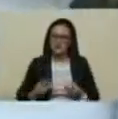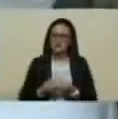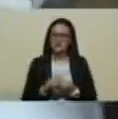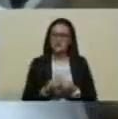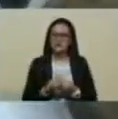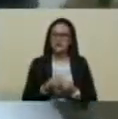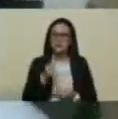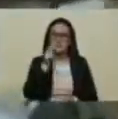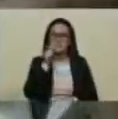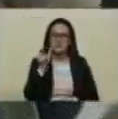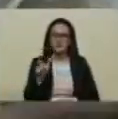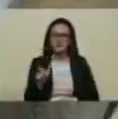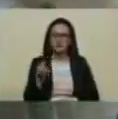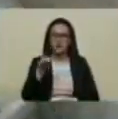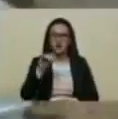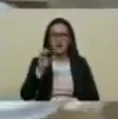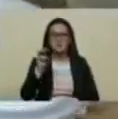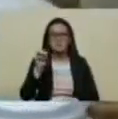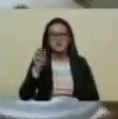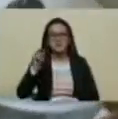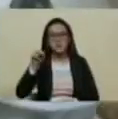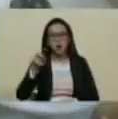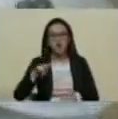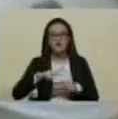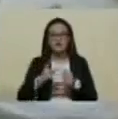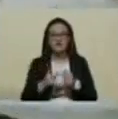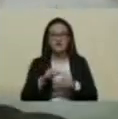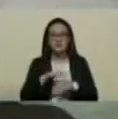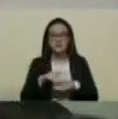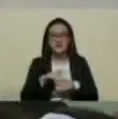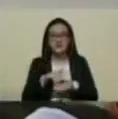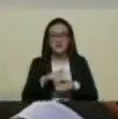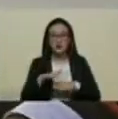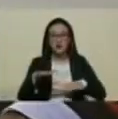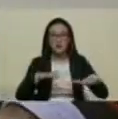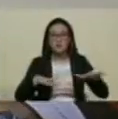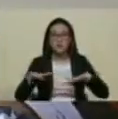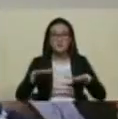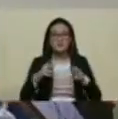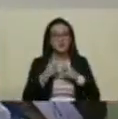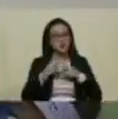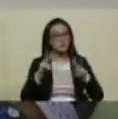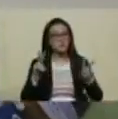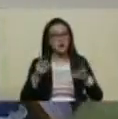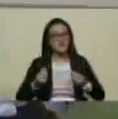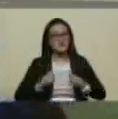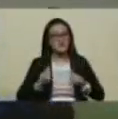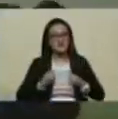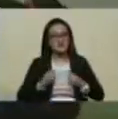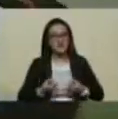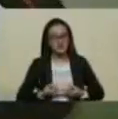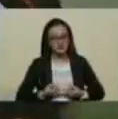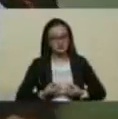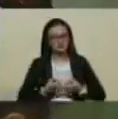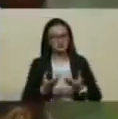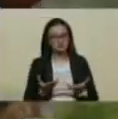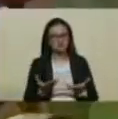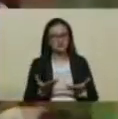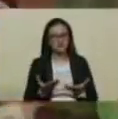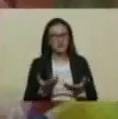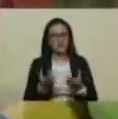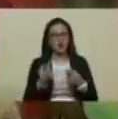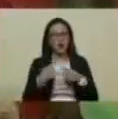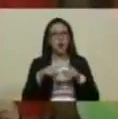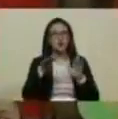el compañero Mimón Vargas, el viceministro con el Movimiento de la Paz y la Vida, garantizando